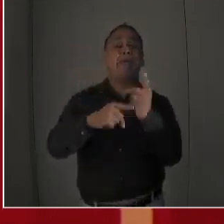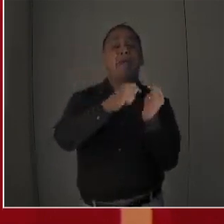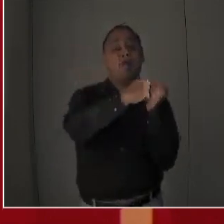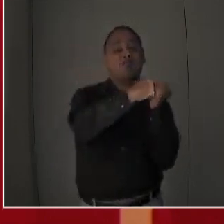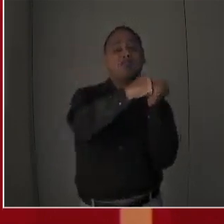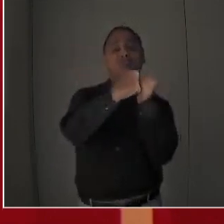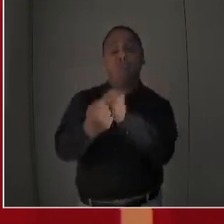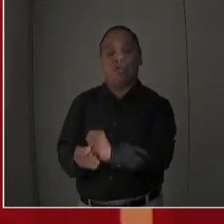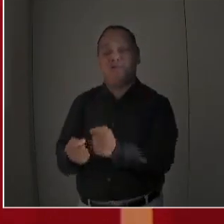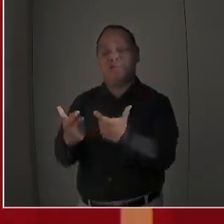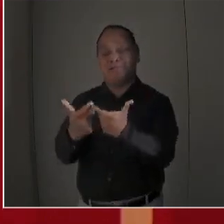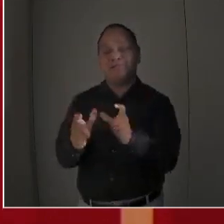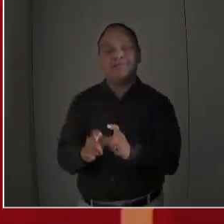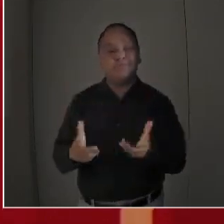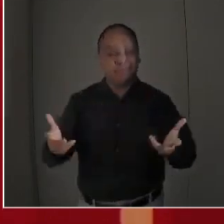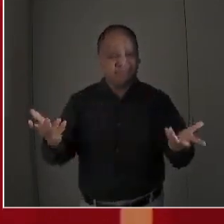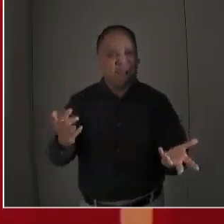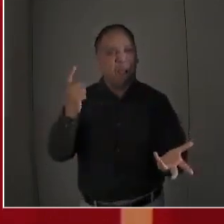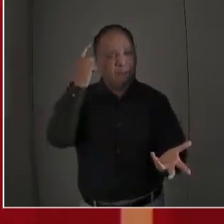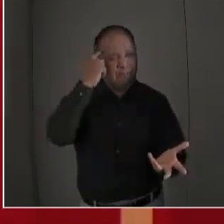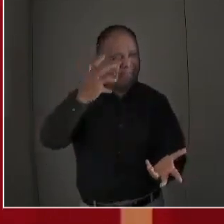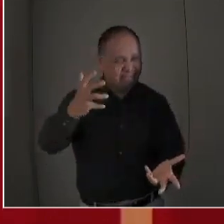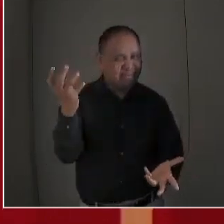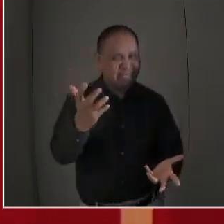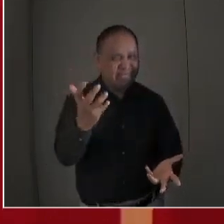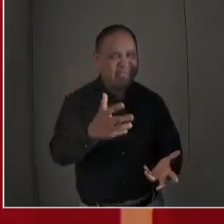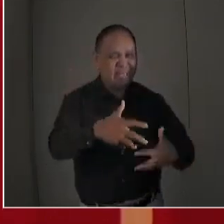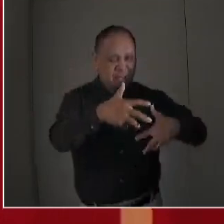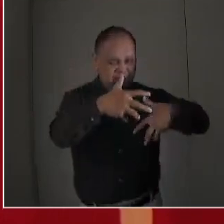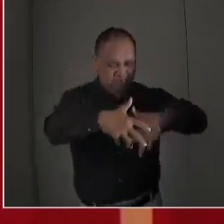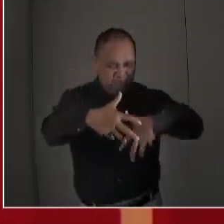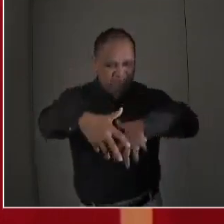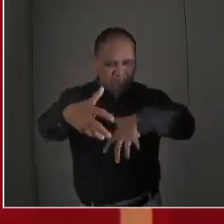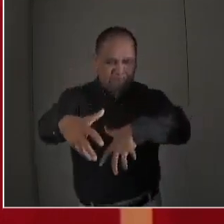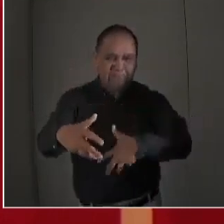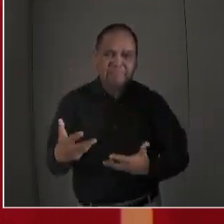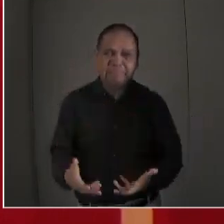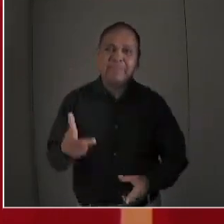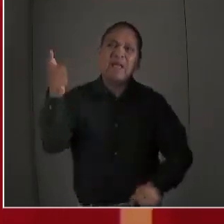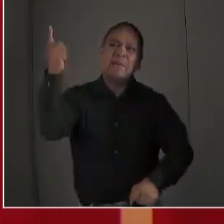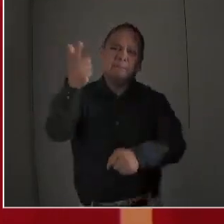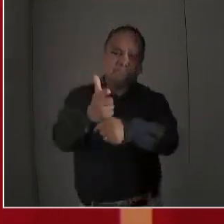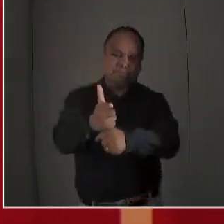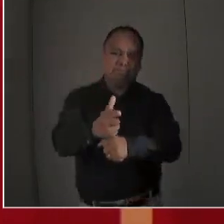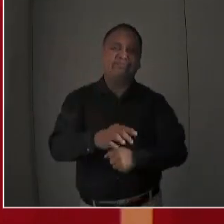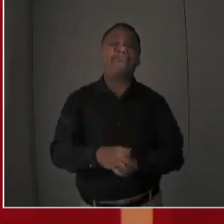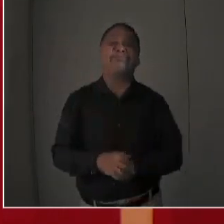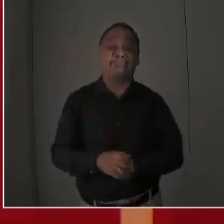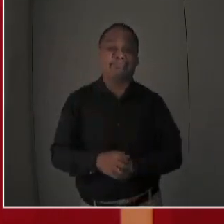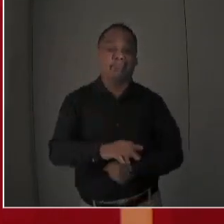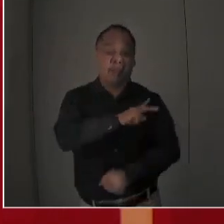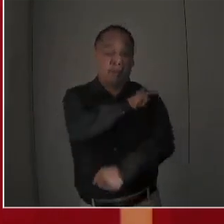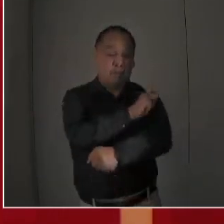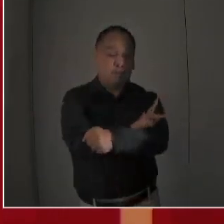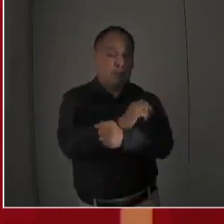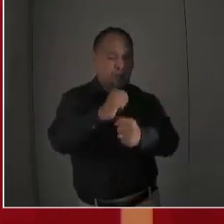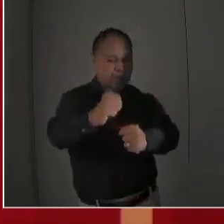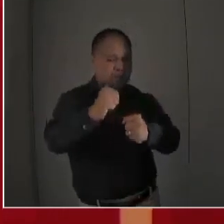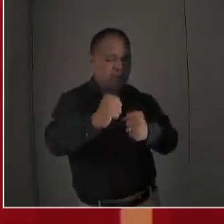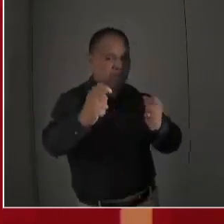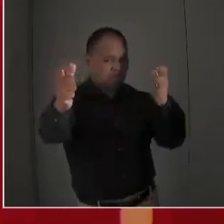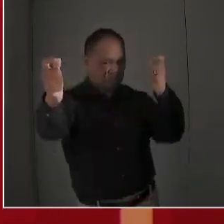este partido, para eso creamos este movimiento, para poder llegar al poder, a gobernar